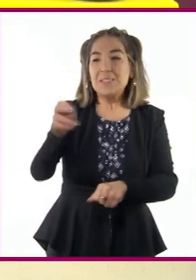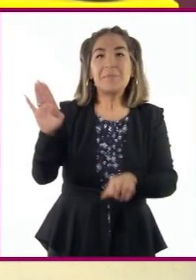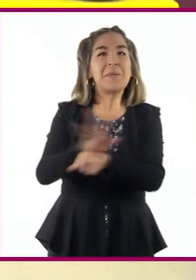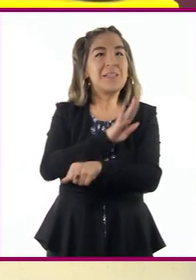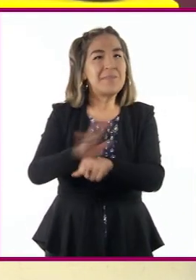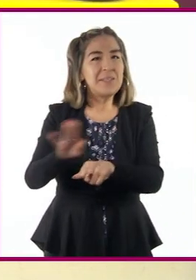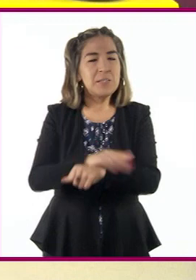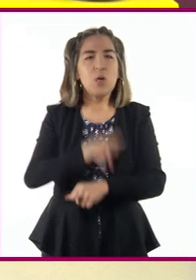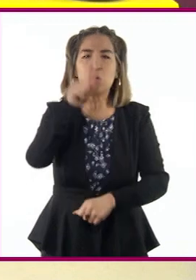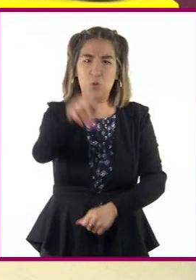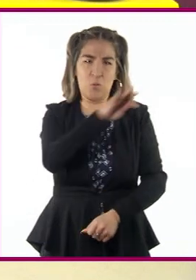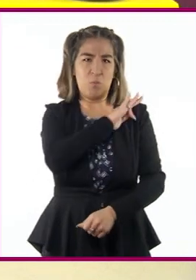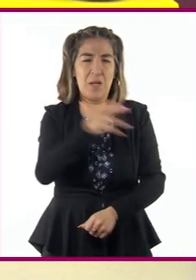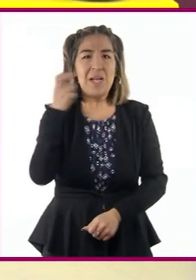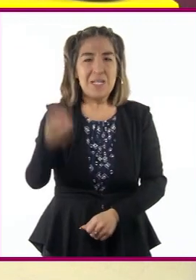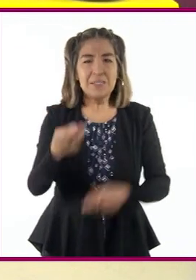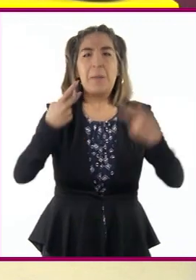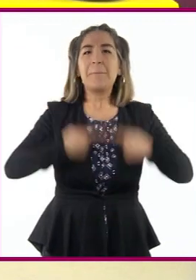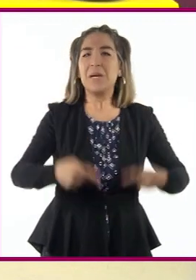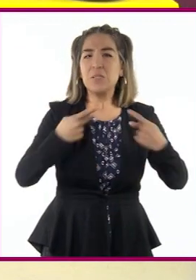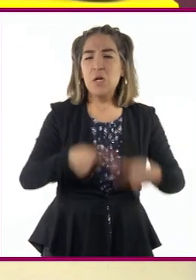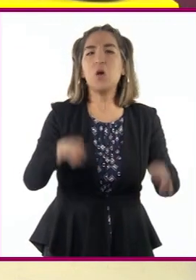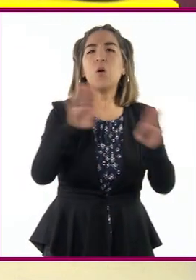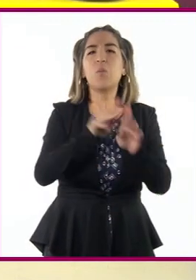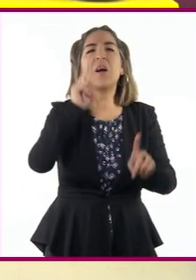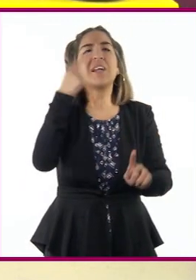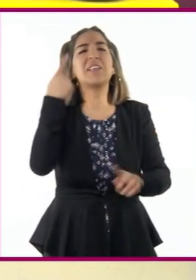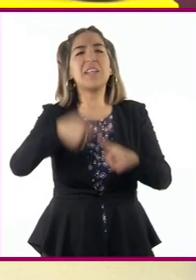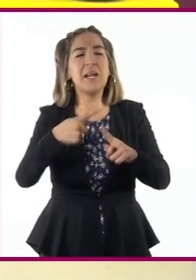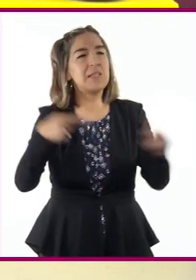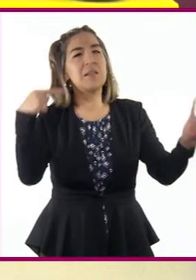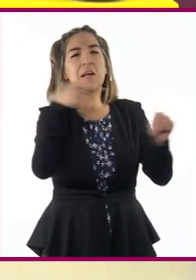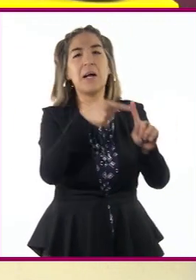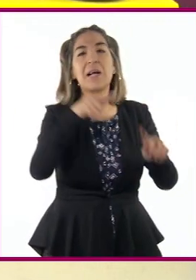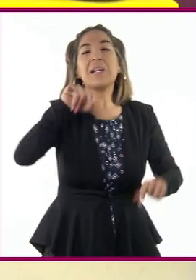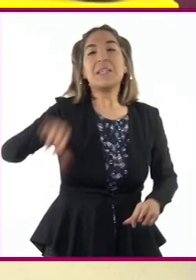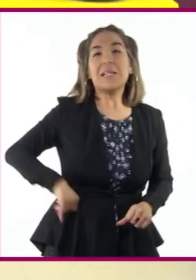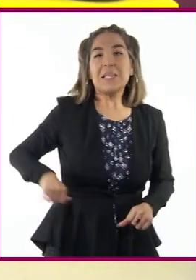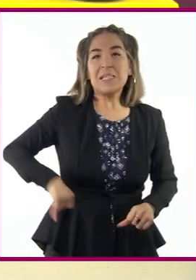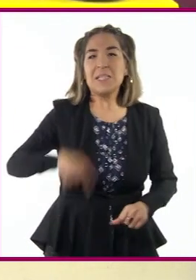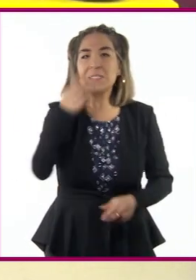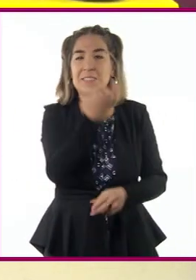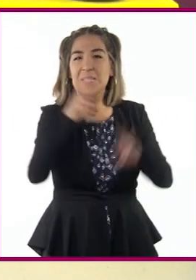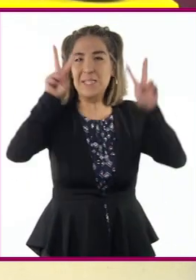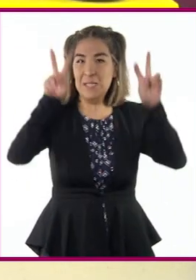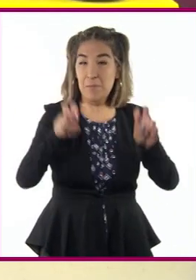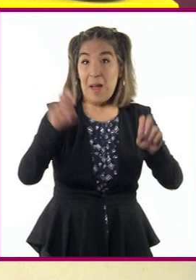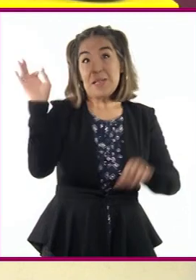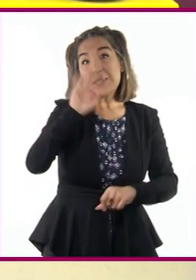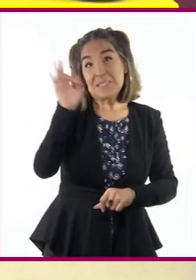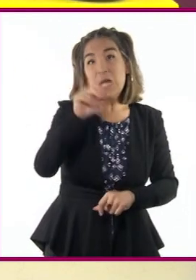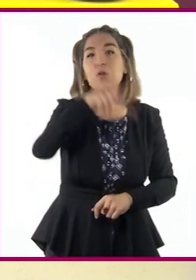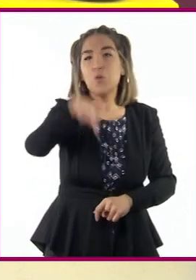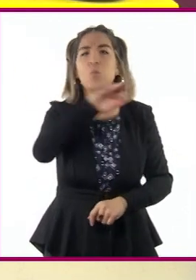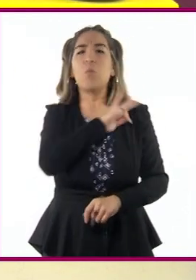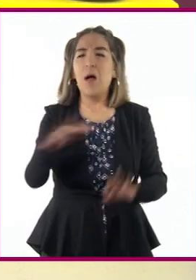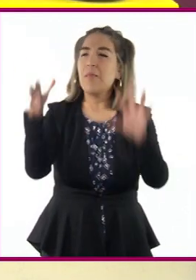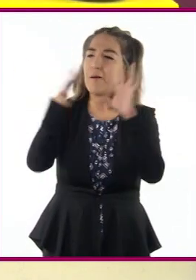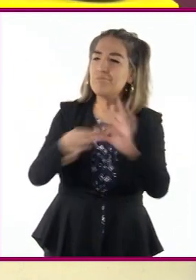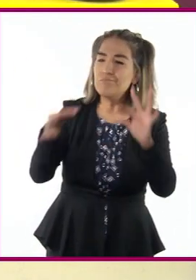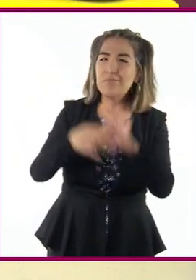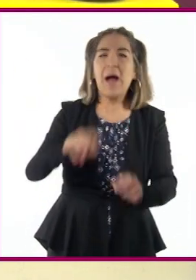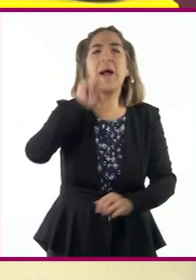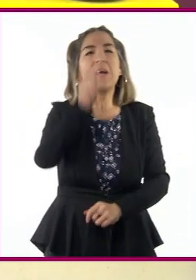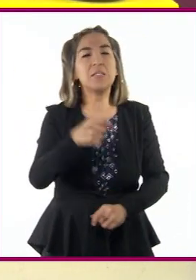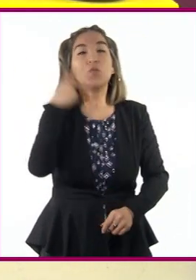Esto permitiría que las personas a las que se dirigen se interesen sobre el tema. Así que tal vez les puedan explicar que se